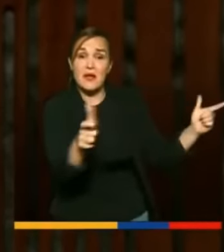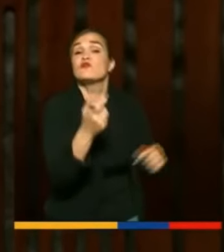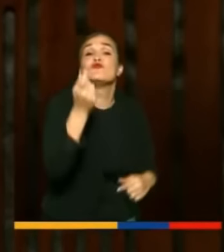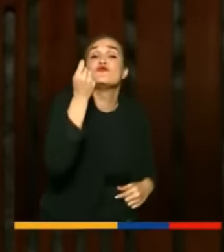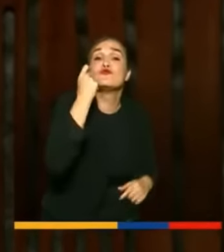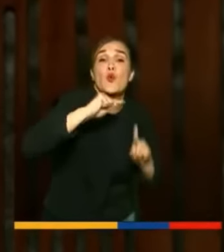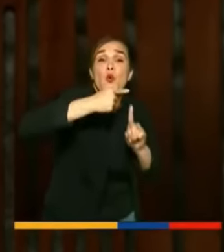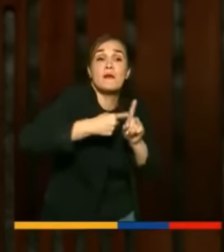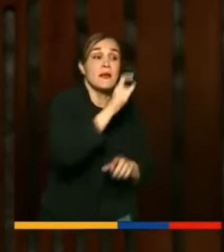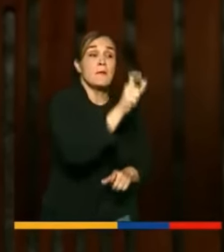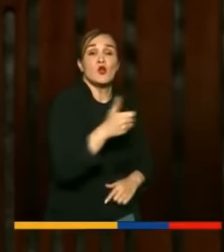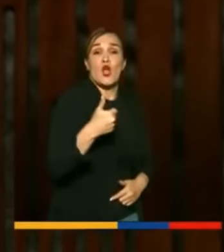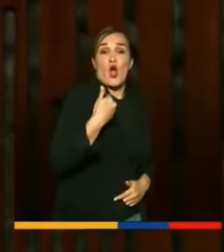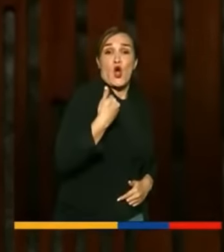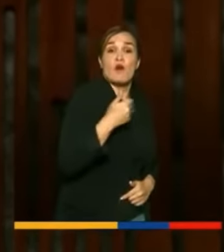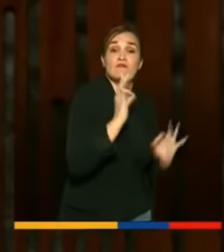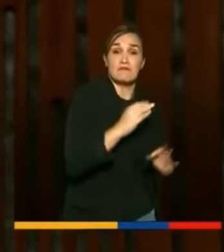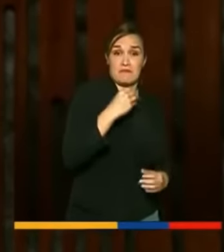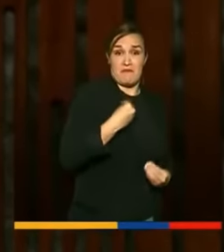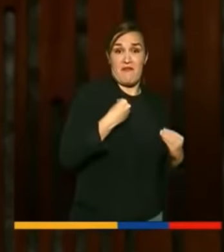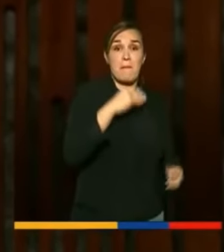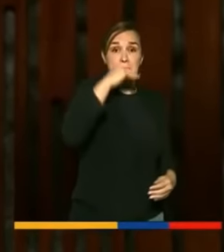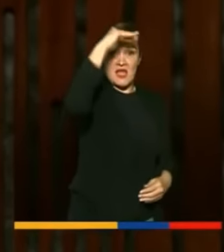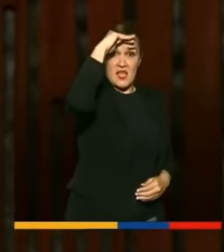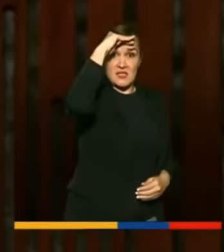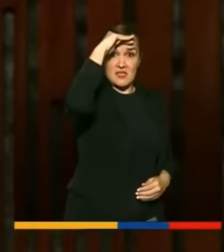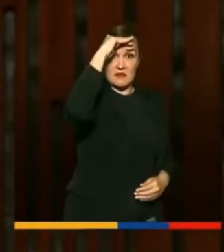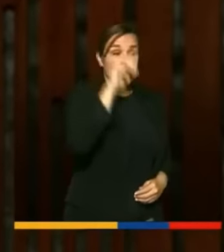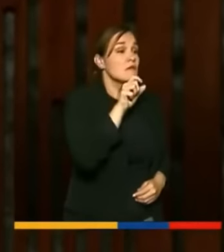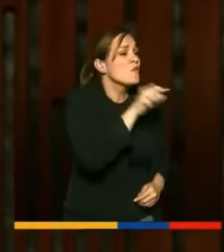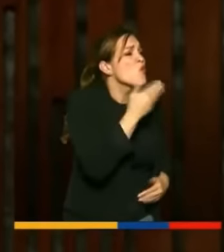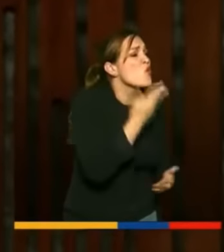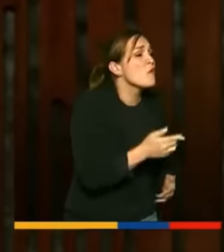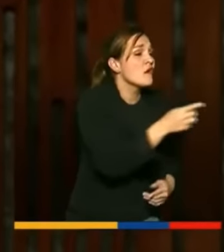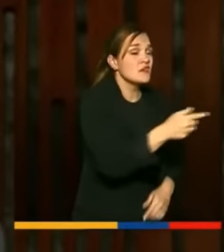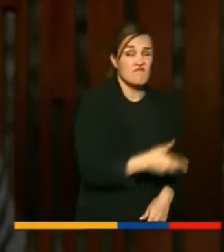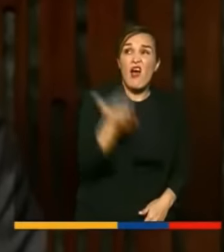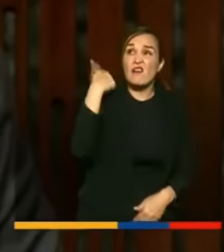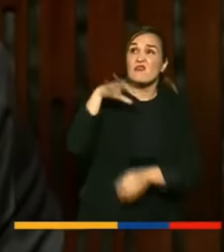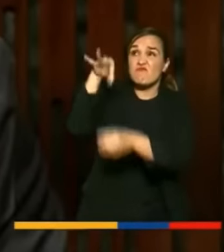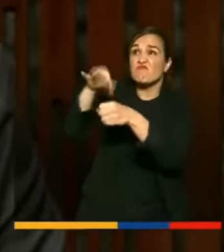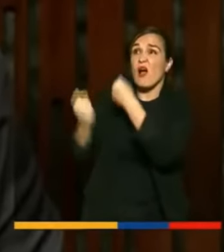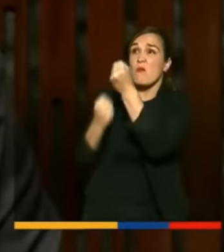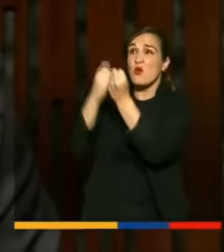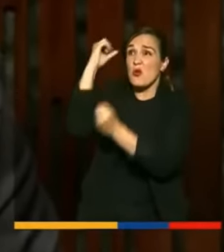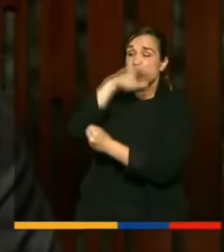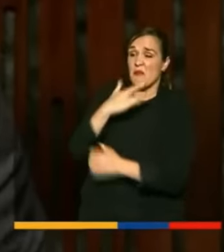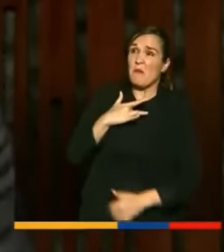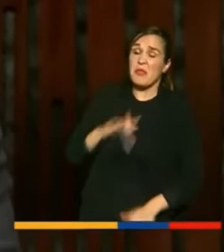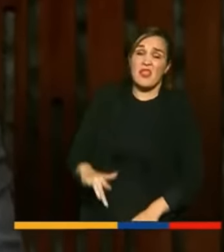Medellín, que votó por usted, me decía que estaba decepcionado. Y es